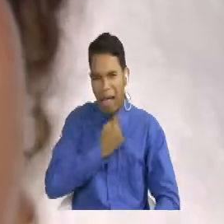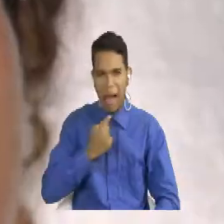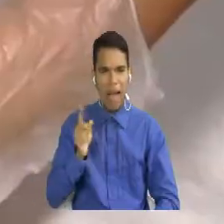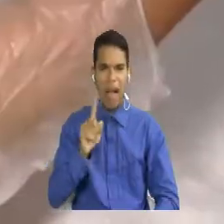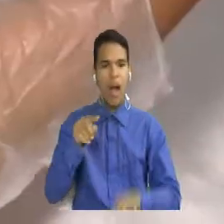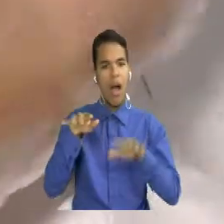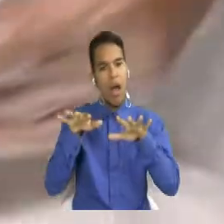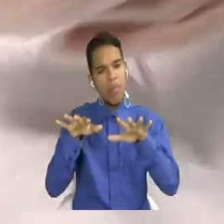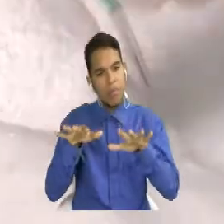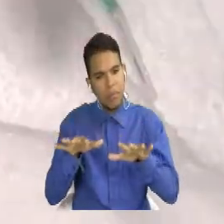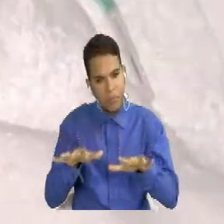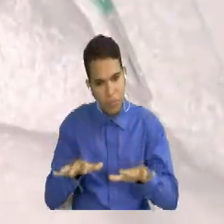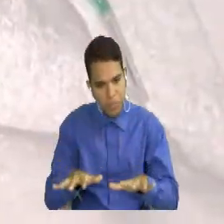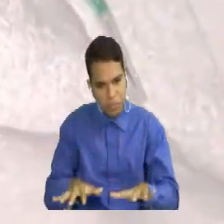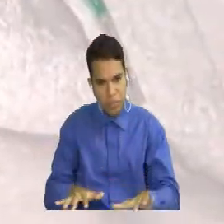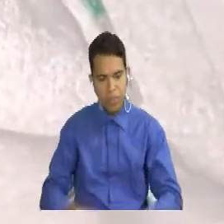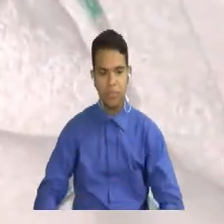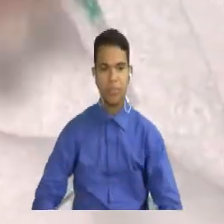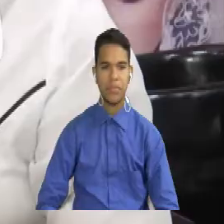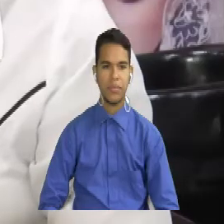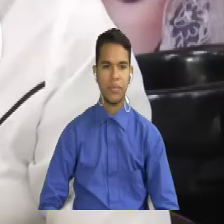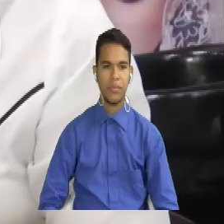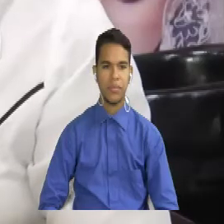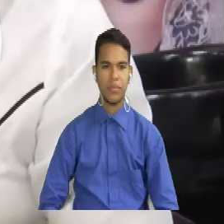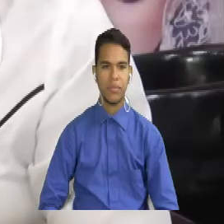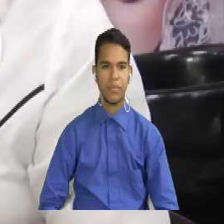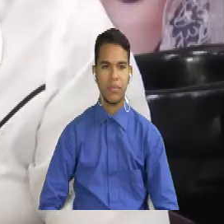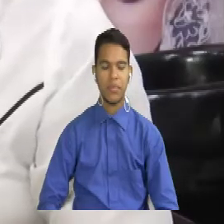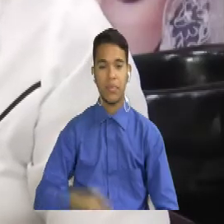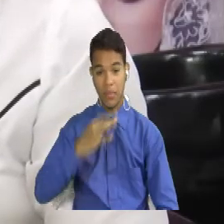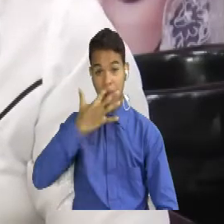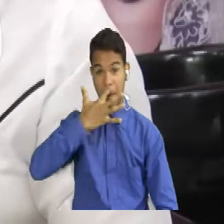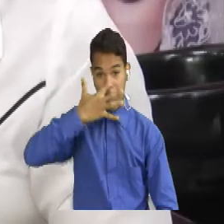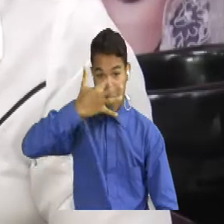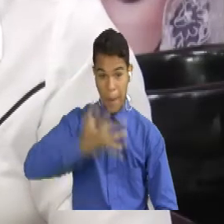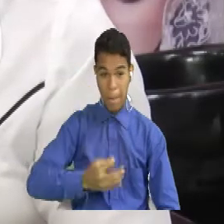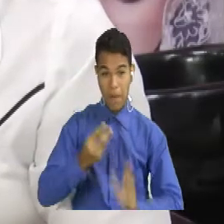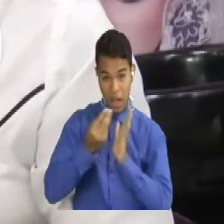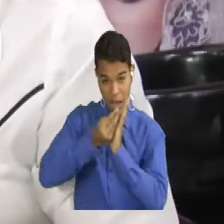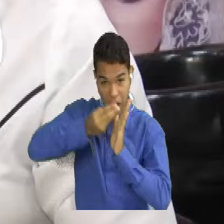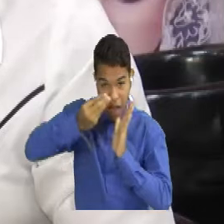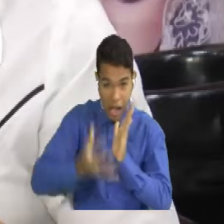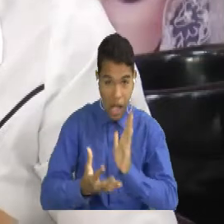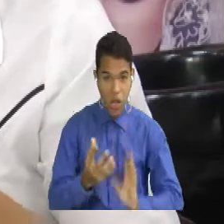menos en el caso de la mía. Esto, la verdad que no es costoso,